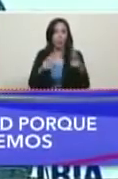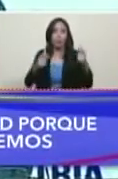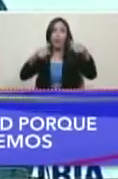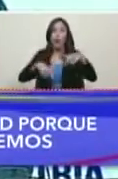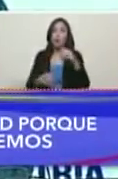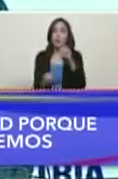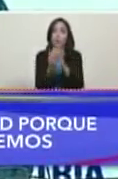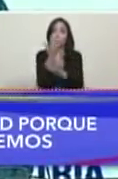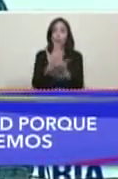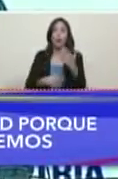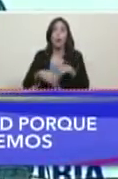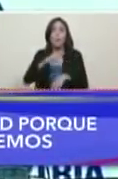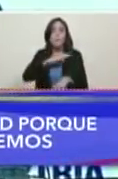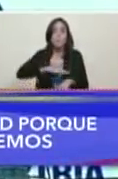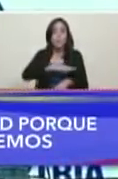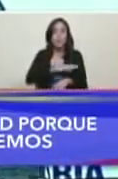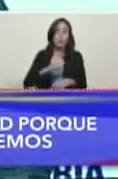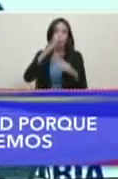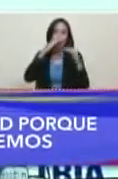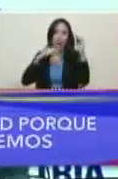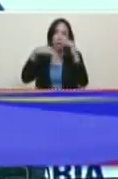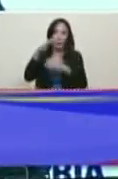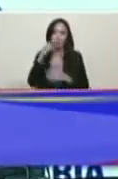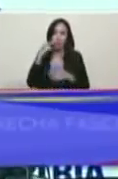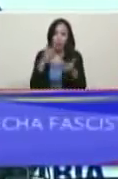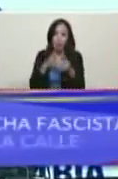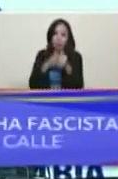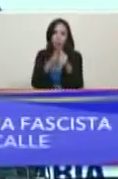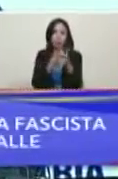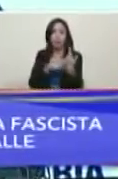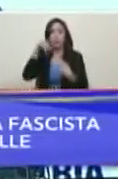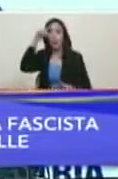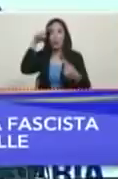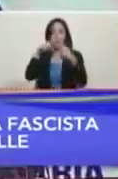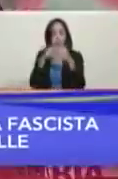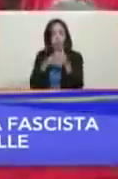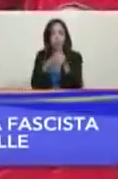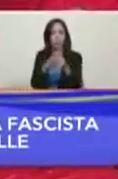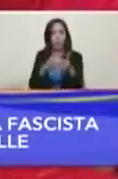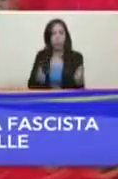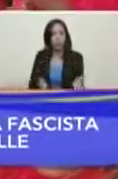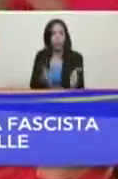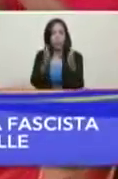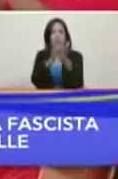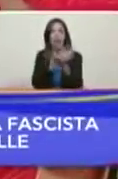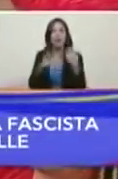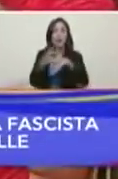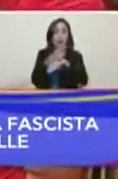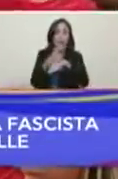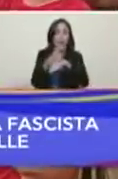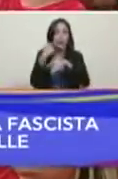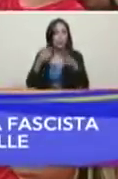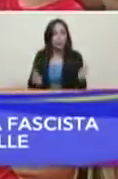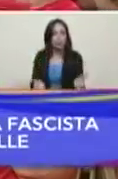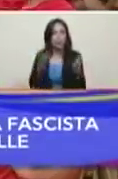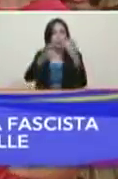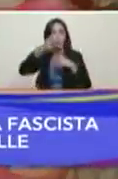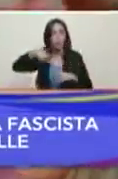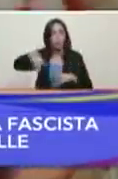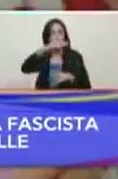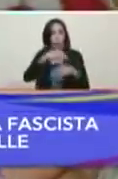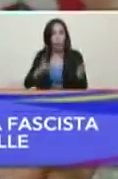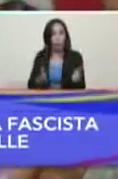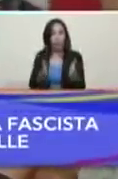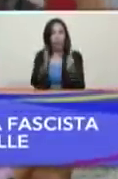la misión Chamba Mayor. Vamos por ese camino, ese es nuestro camino, el camino del gobierno popular, el camino de la